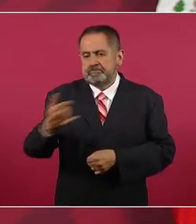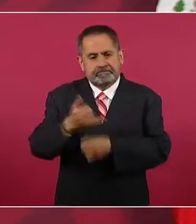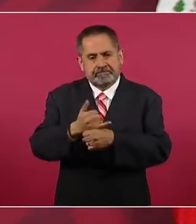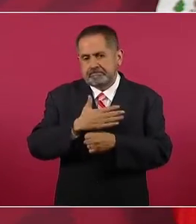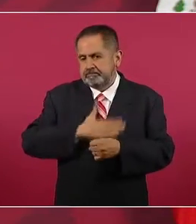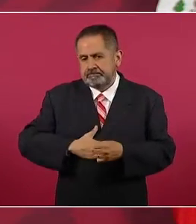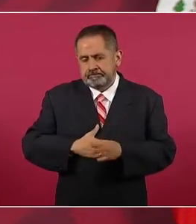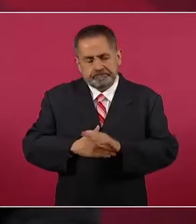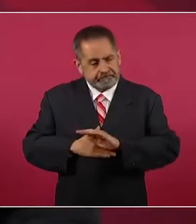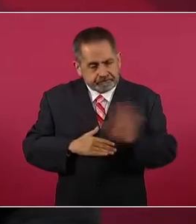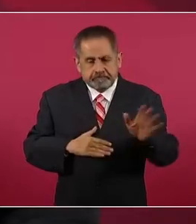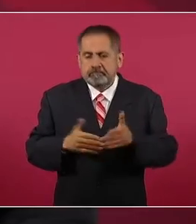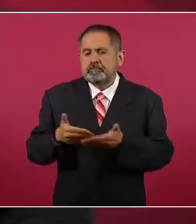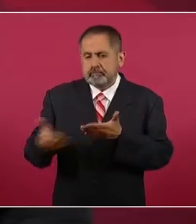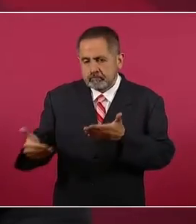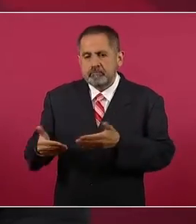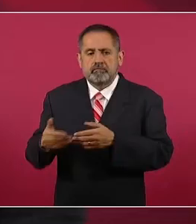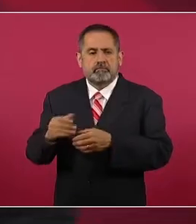el